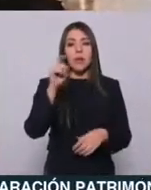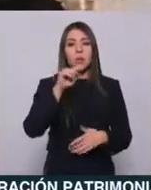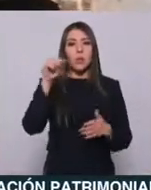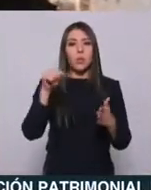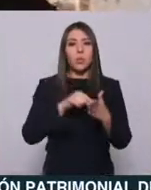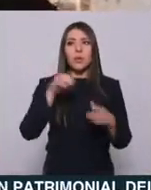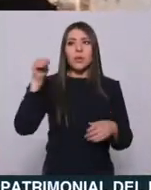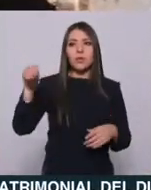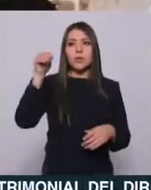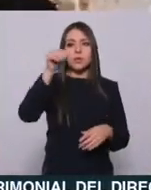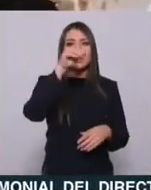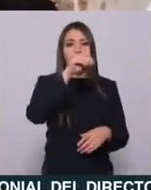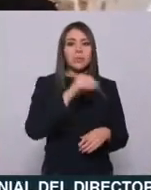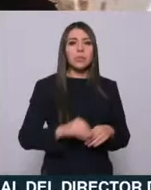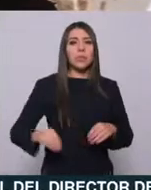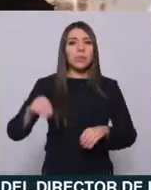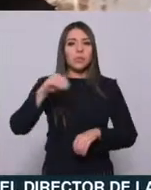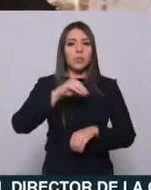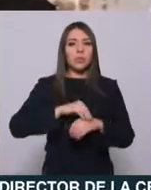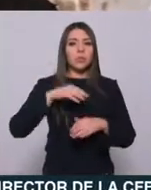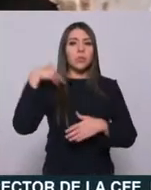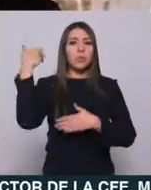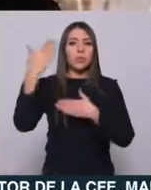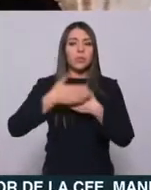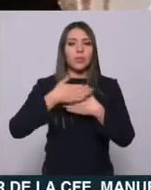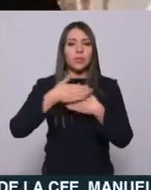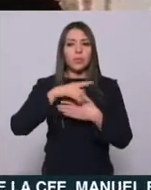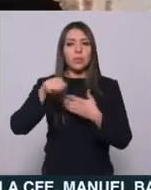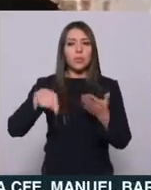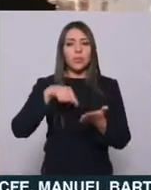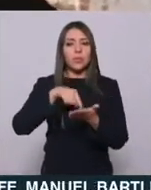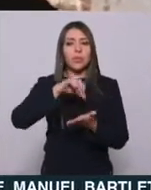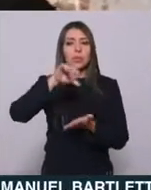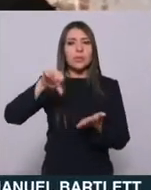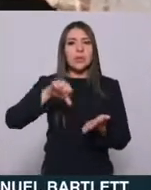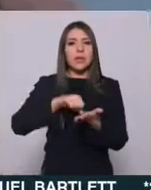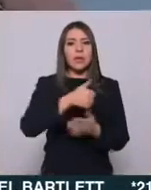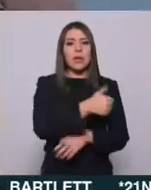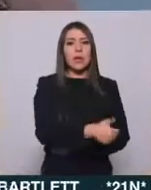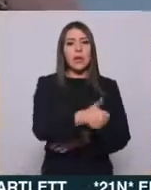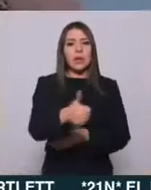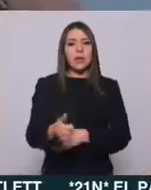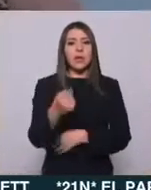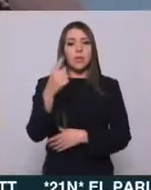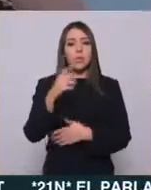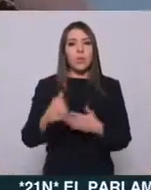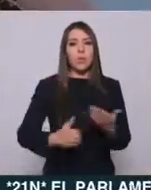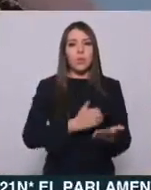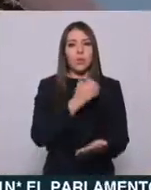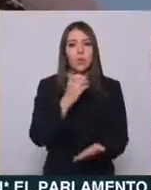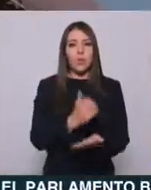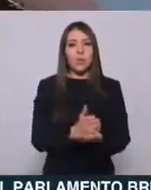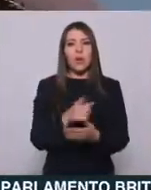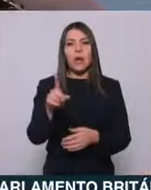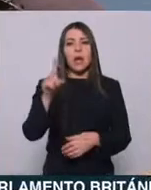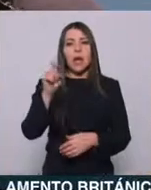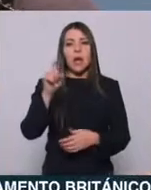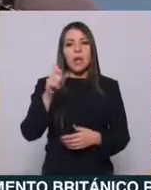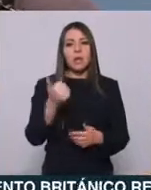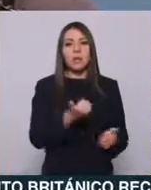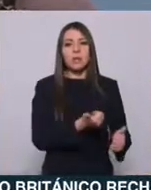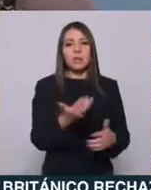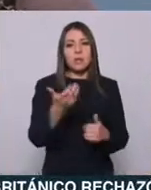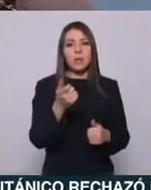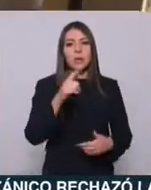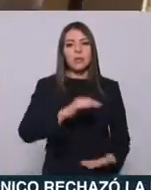de distribución estarán instalados próximamente en el centro de cada colonia, donde estarán las pipas abasteciendo,